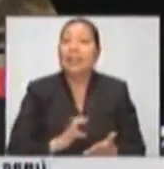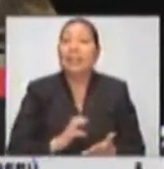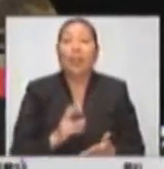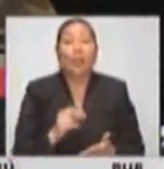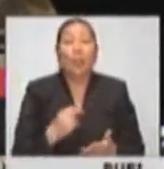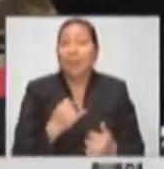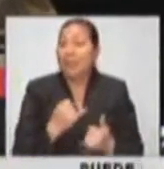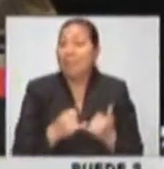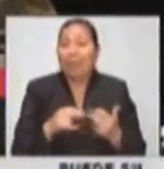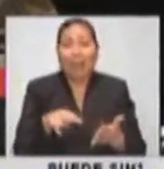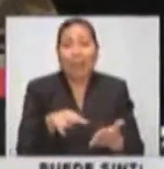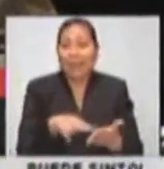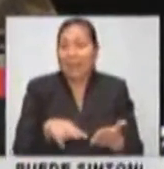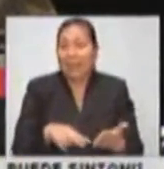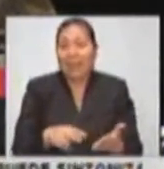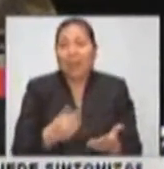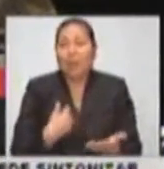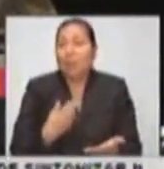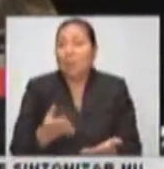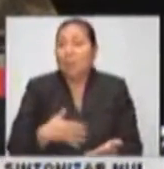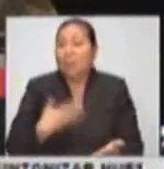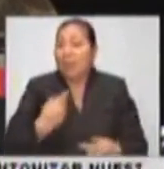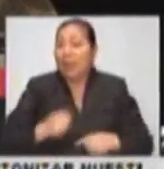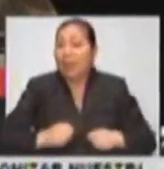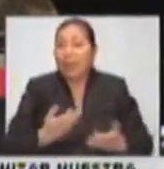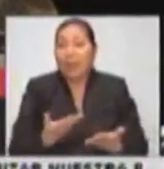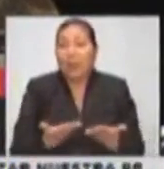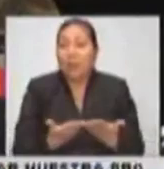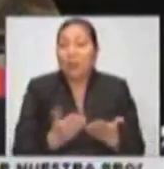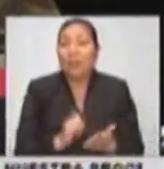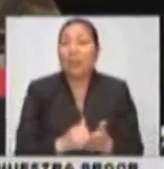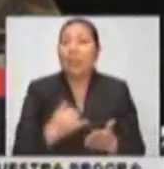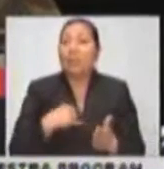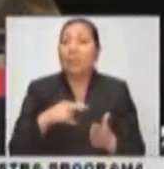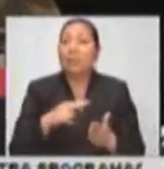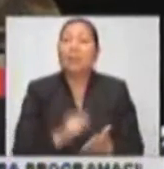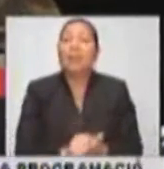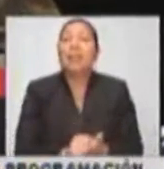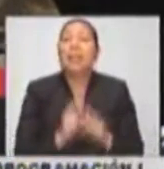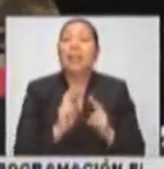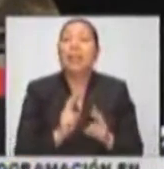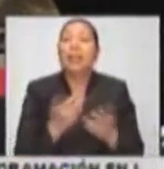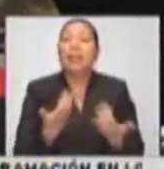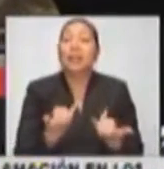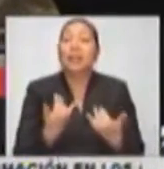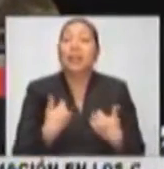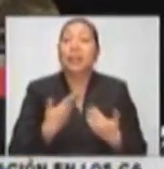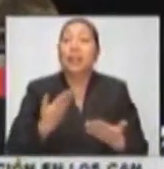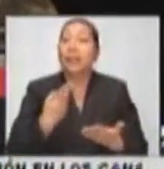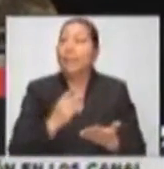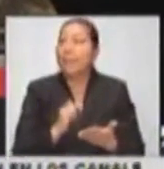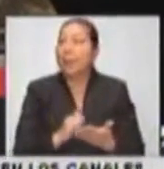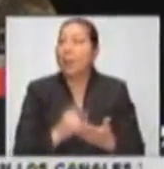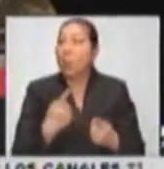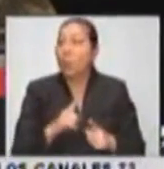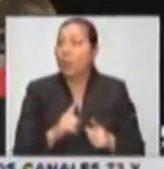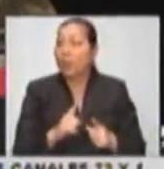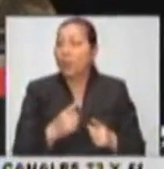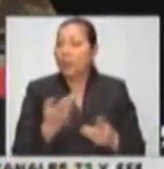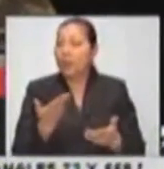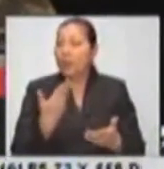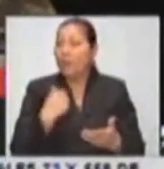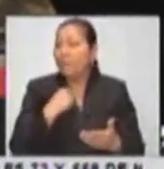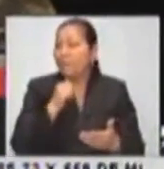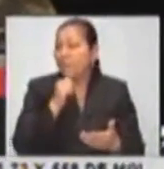no hemos terminado de leer y por lo tanto ni siquiera podemos criticar los estudios. Creo que tenemos que leerlos, criticarlos, ver de eso qué nos sirve. Pero cuando hay algo que nos